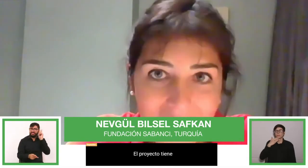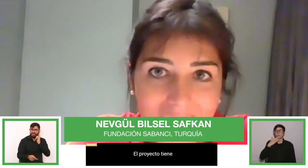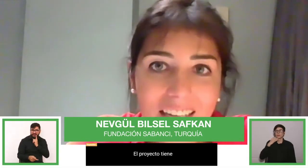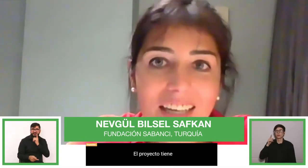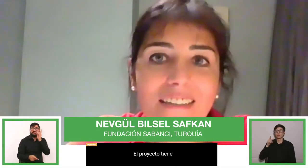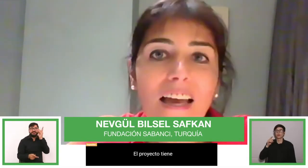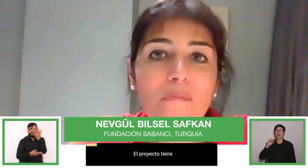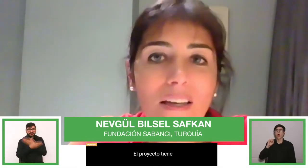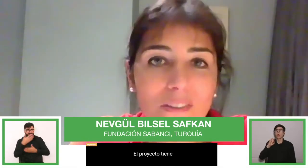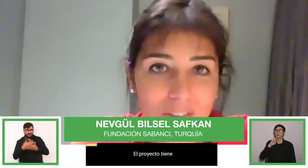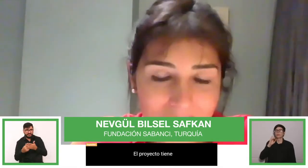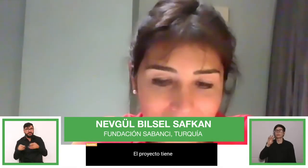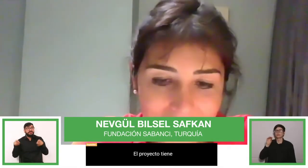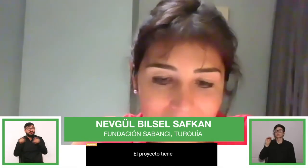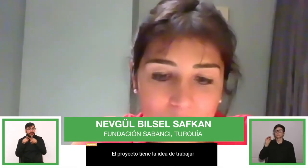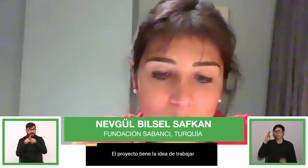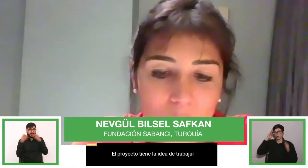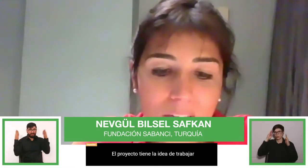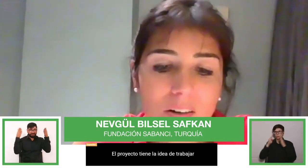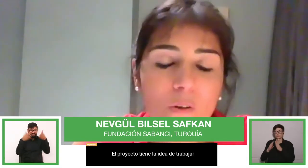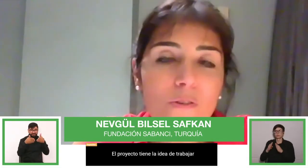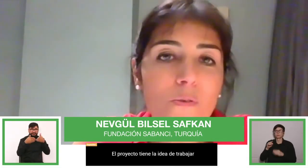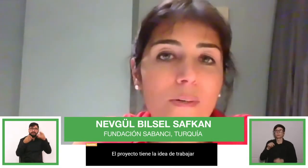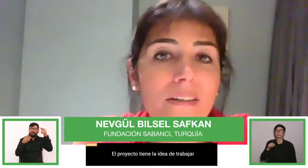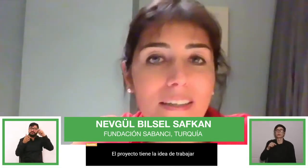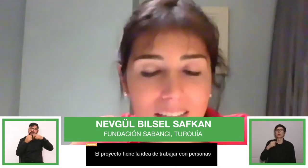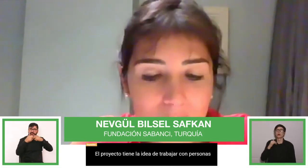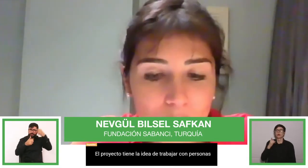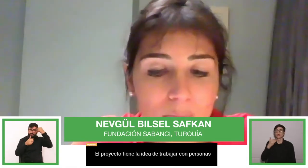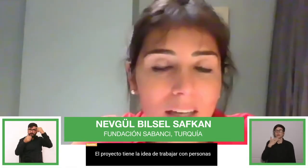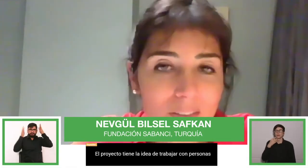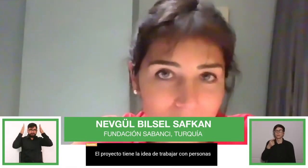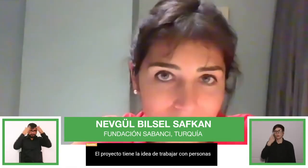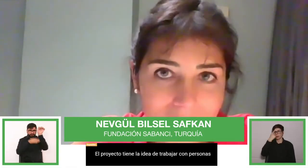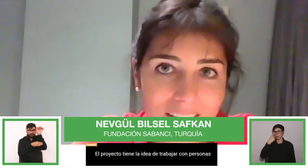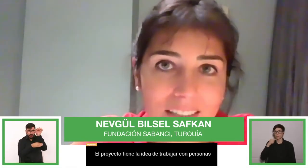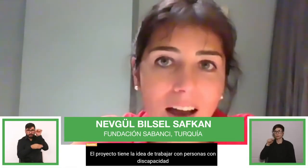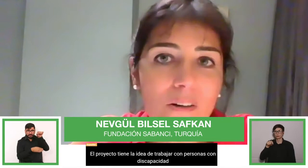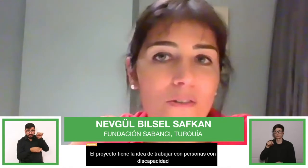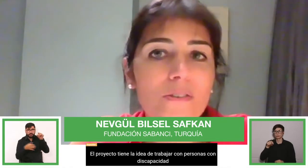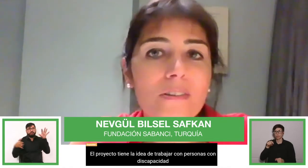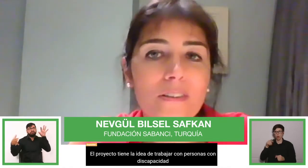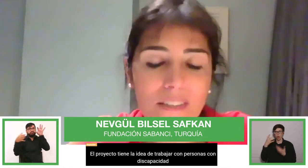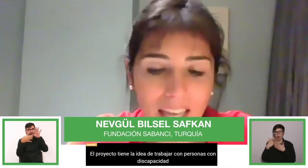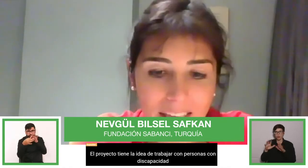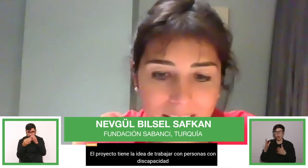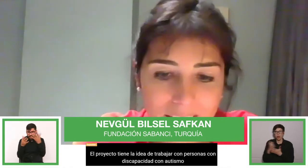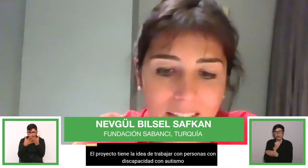capacita para trabajar en un museo y pudieron hacerlo, así que